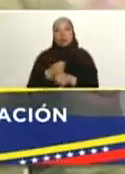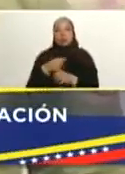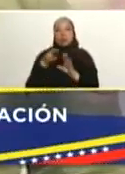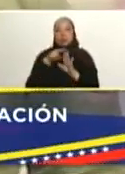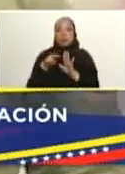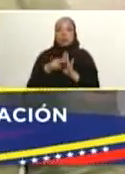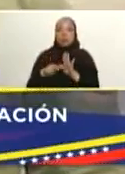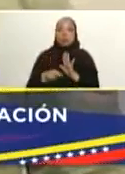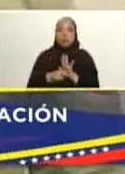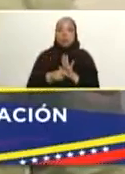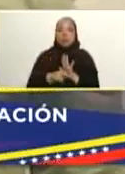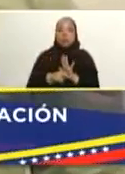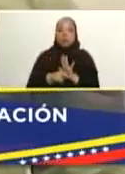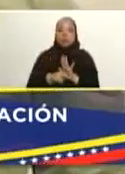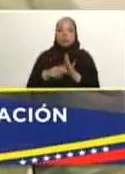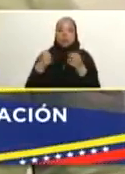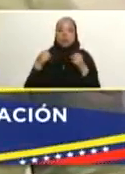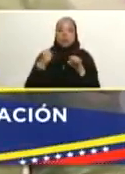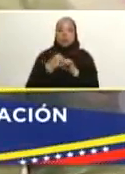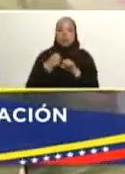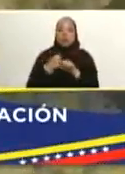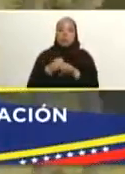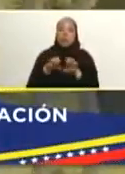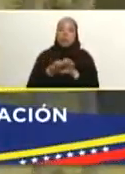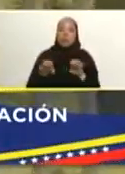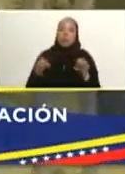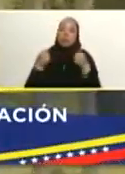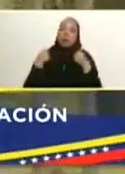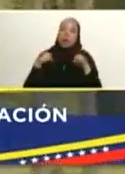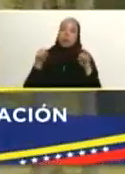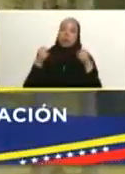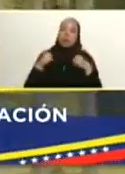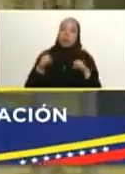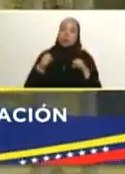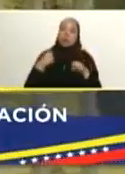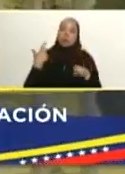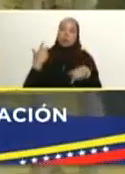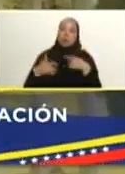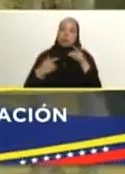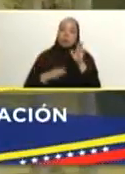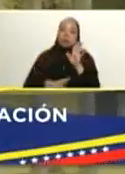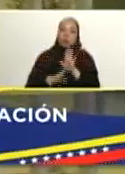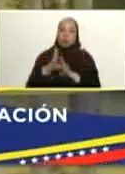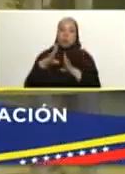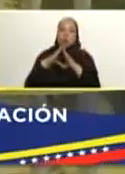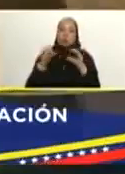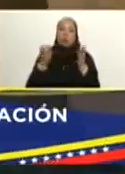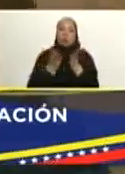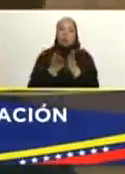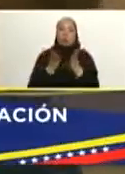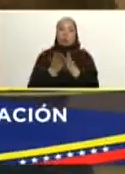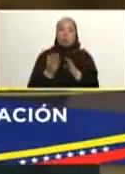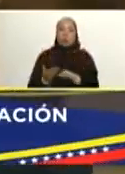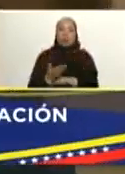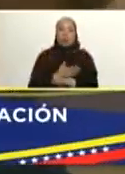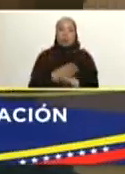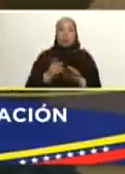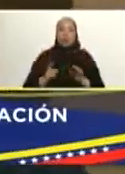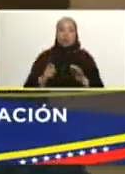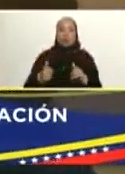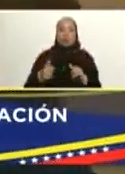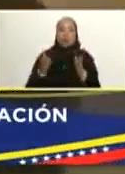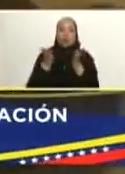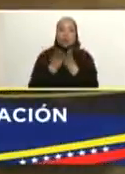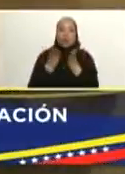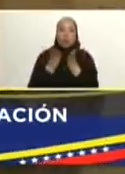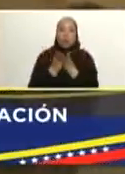su orden con las bricomiles de educación activados para recuperar todas las escuelas antes del inicio